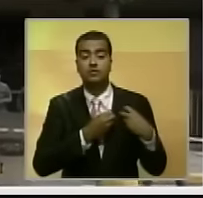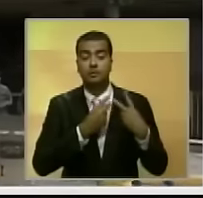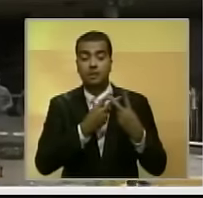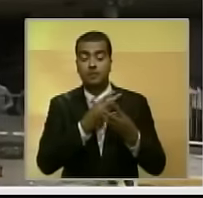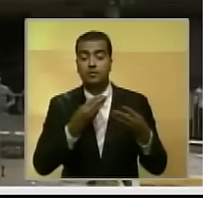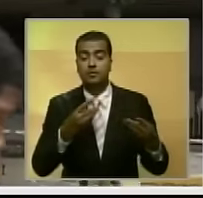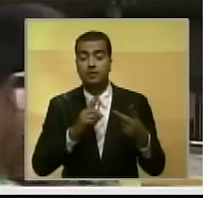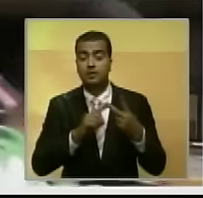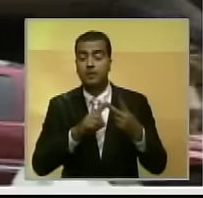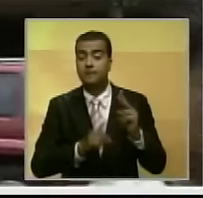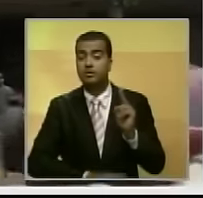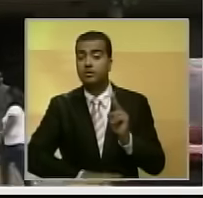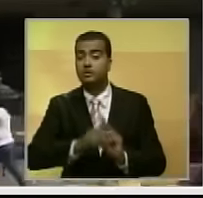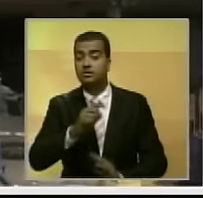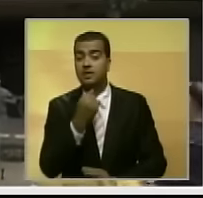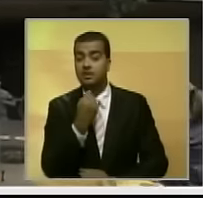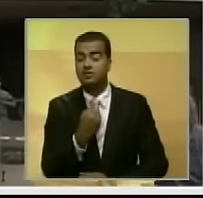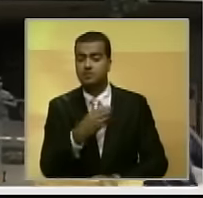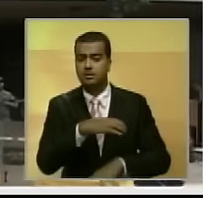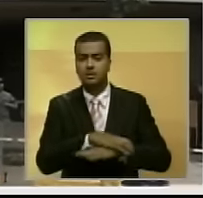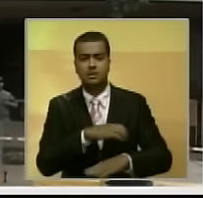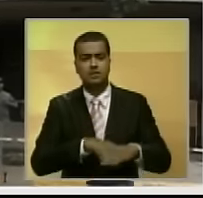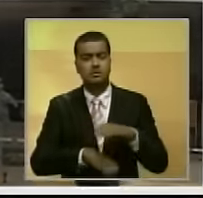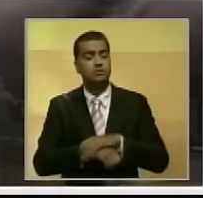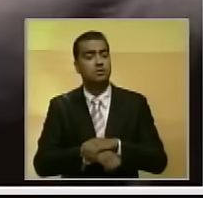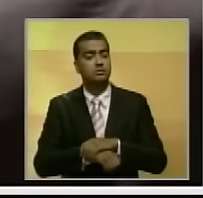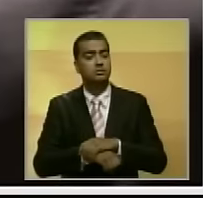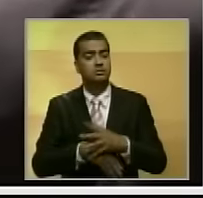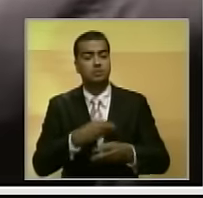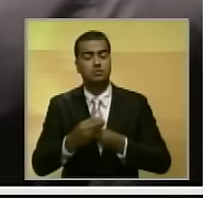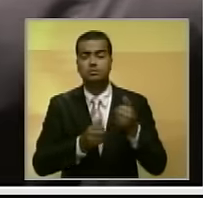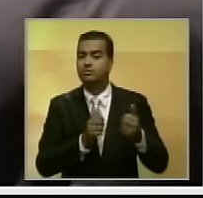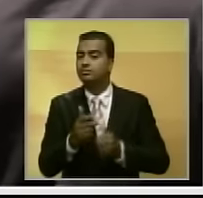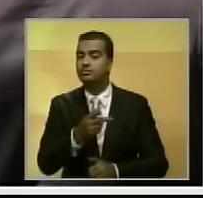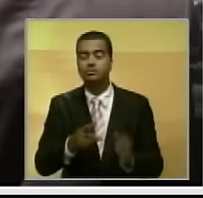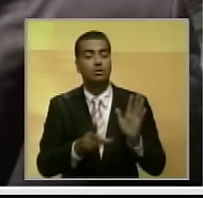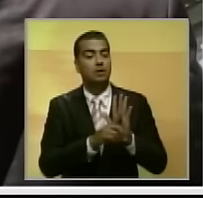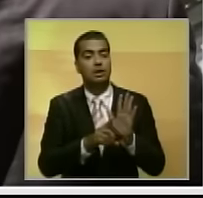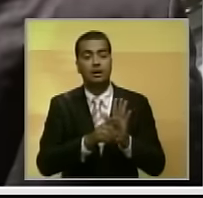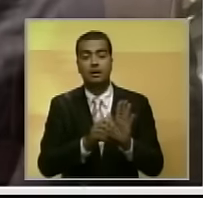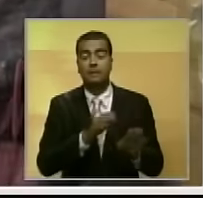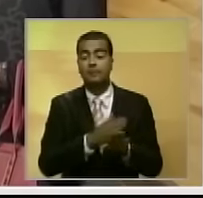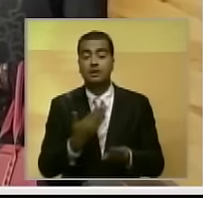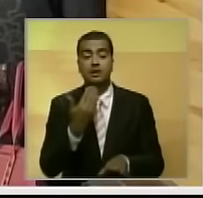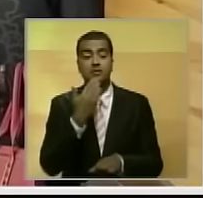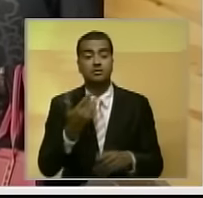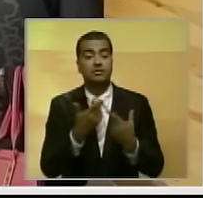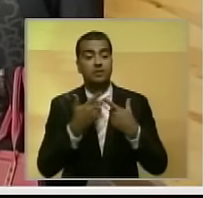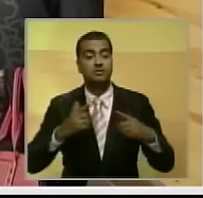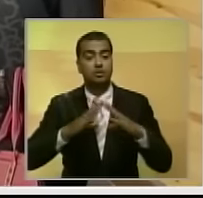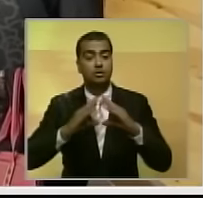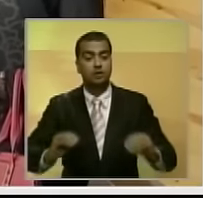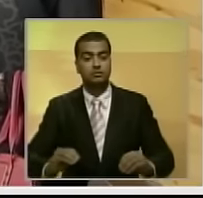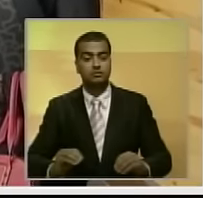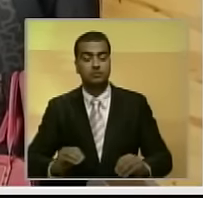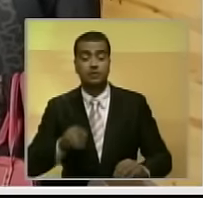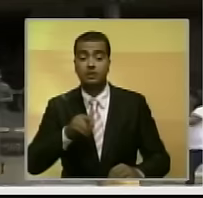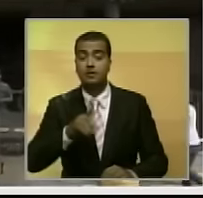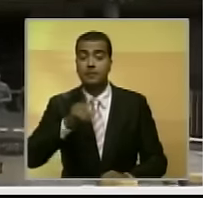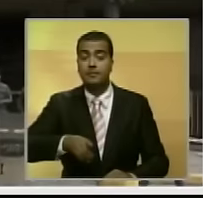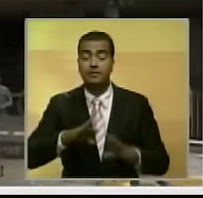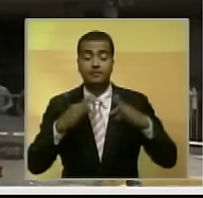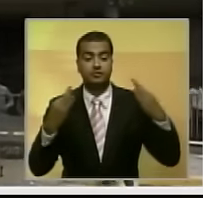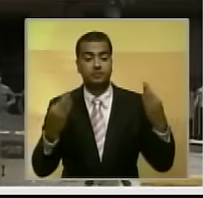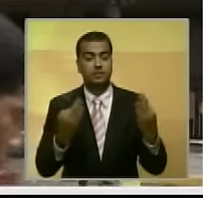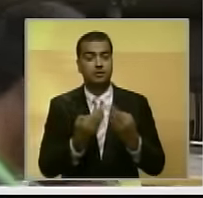y de Avanzada Progresista, han señalado que las detenciones son arbitrarias e ilegales, por lo tanto exigen su liberación. Acá han llegado también